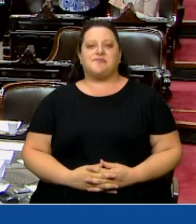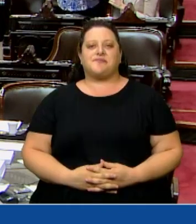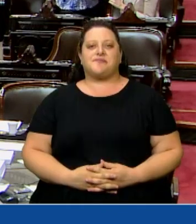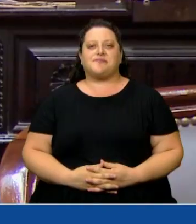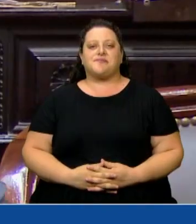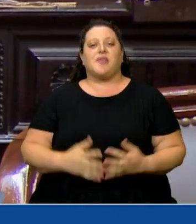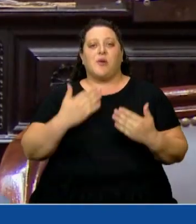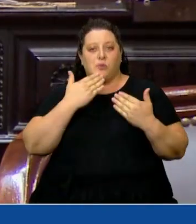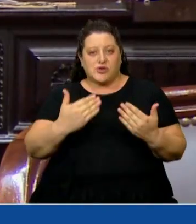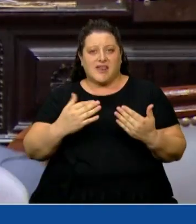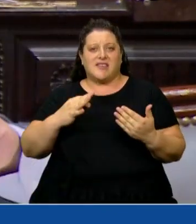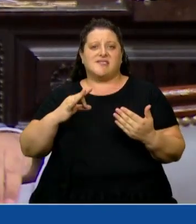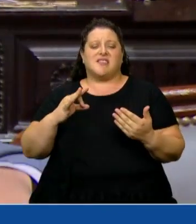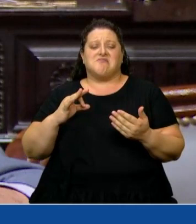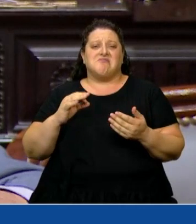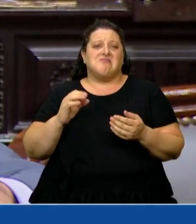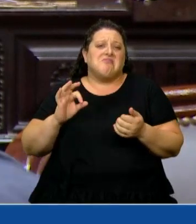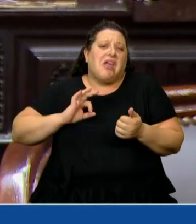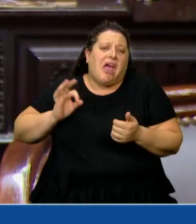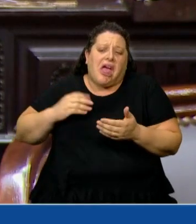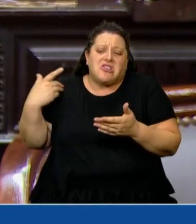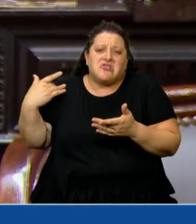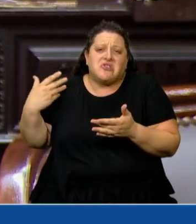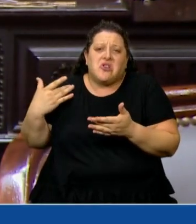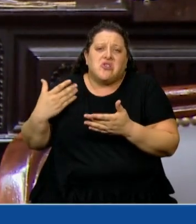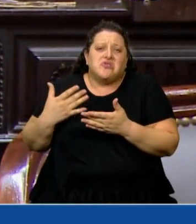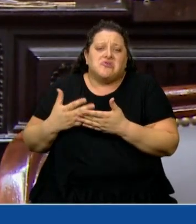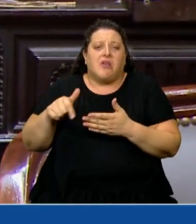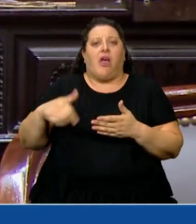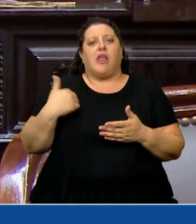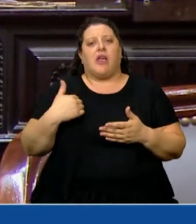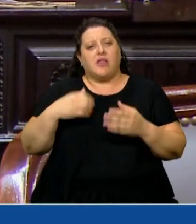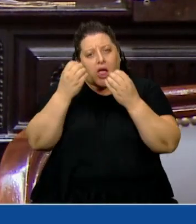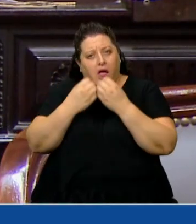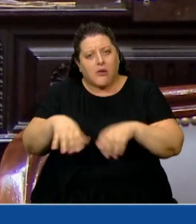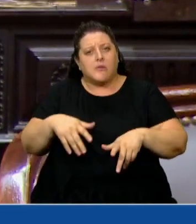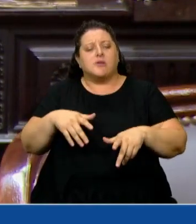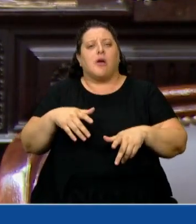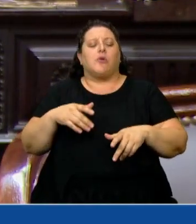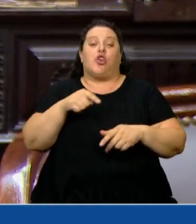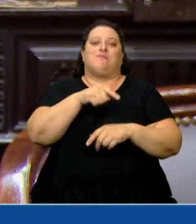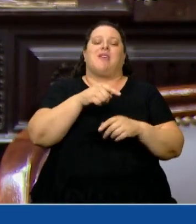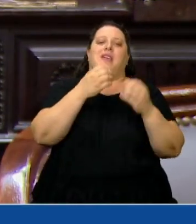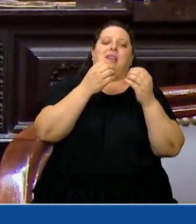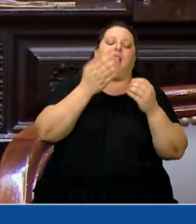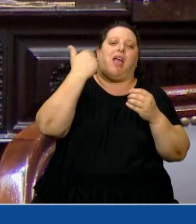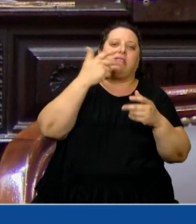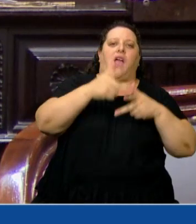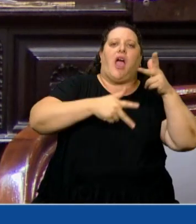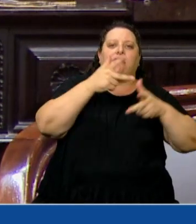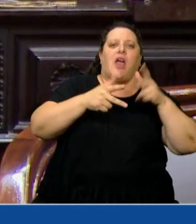En pocos años en la Argentina pasamos a hablar del flagelo de la droga al flagelo del